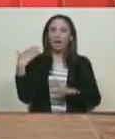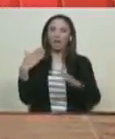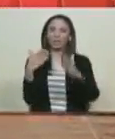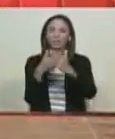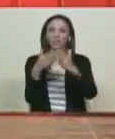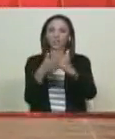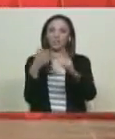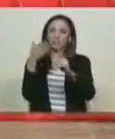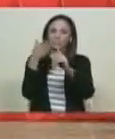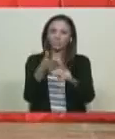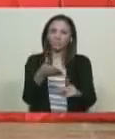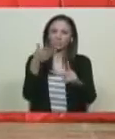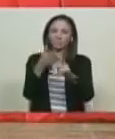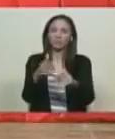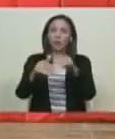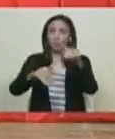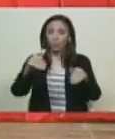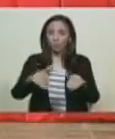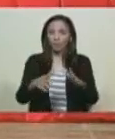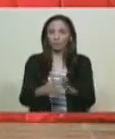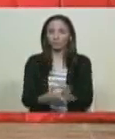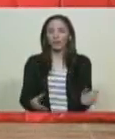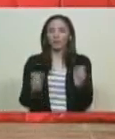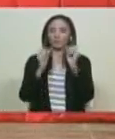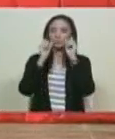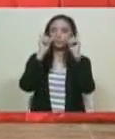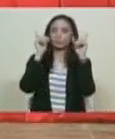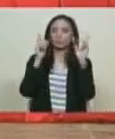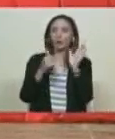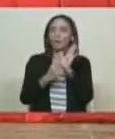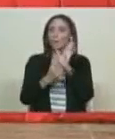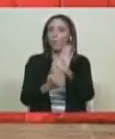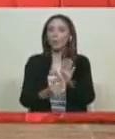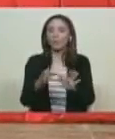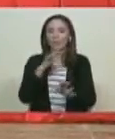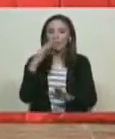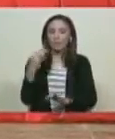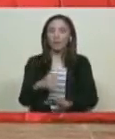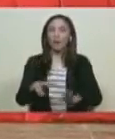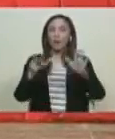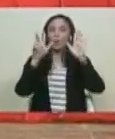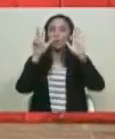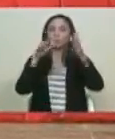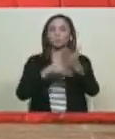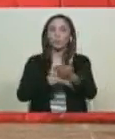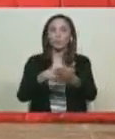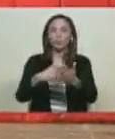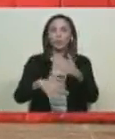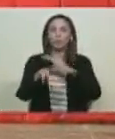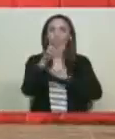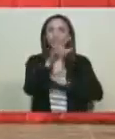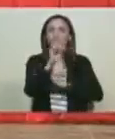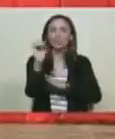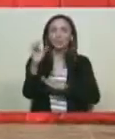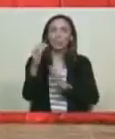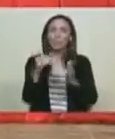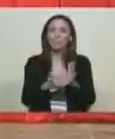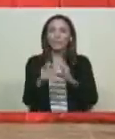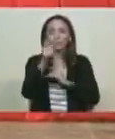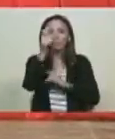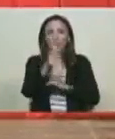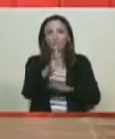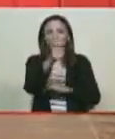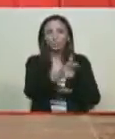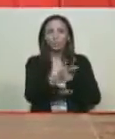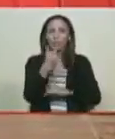iba a salir a votar. Tremendo ejemplo de dignidad cuando 8.300.000 compatriotas salieron a